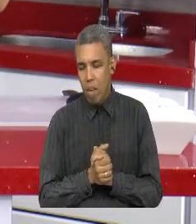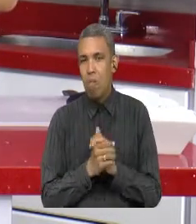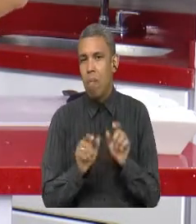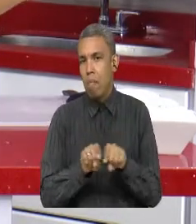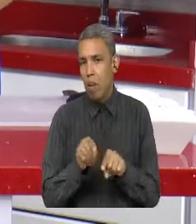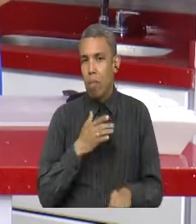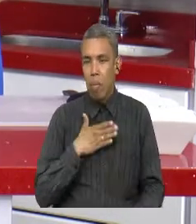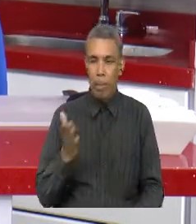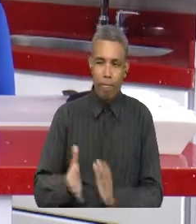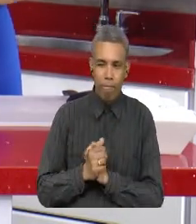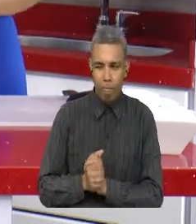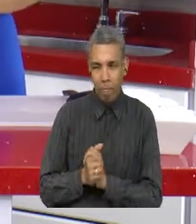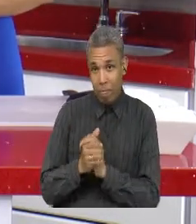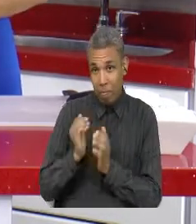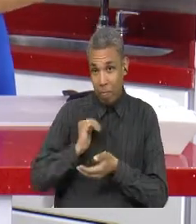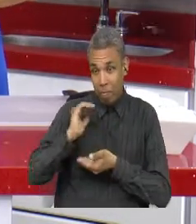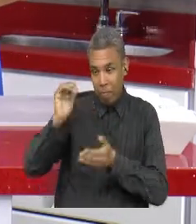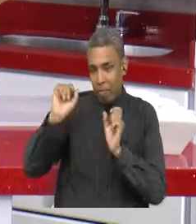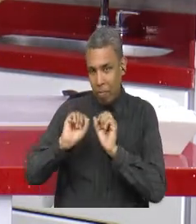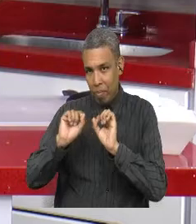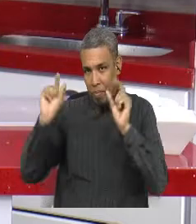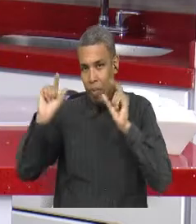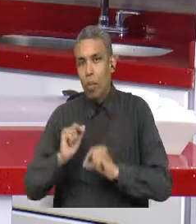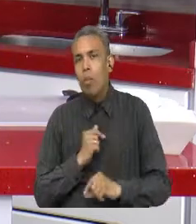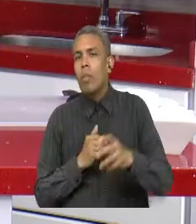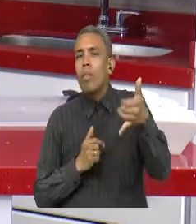línea, caramba, ¿con quién hablamos? Buen día.